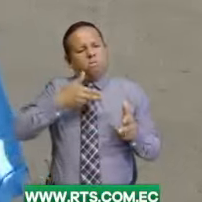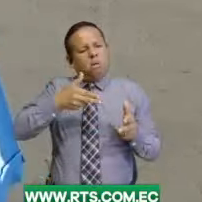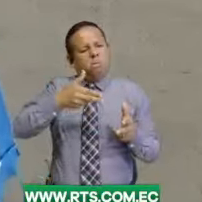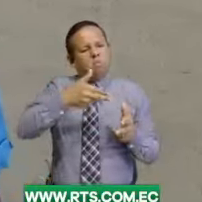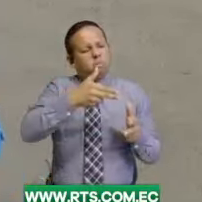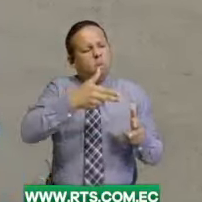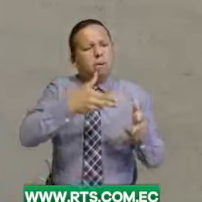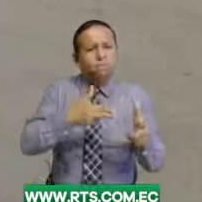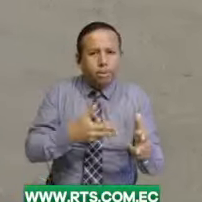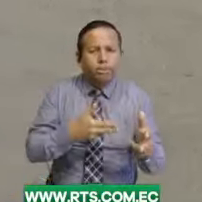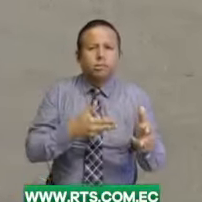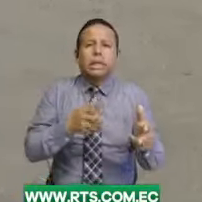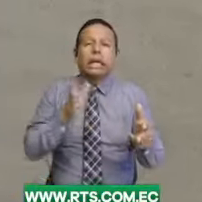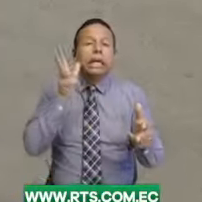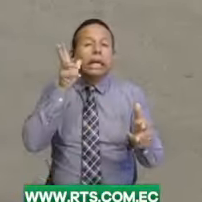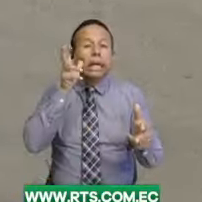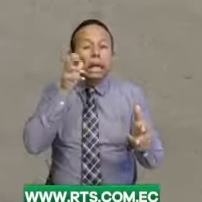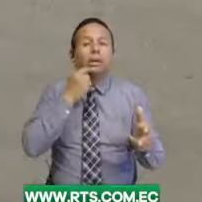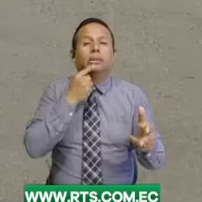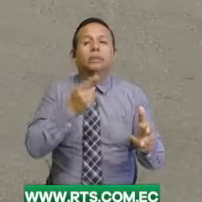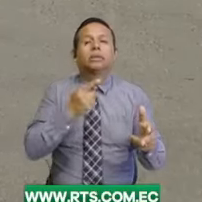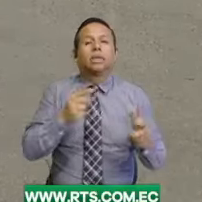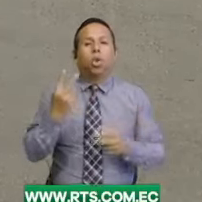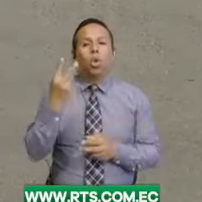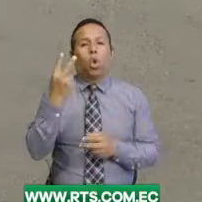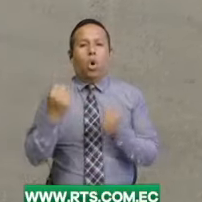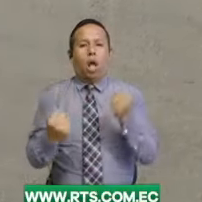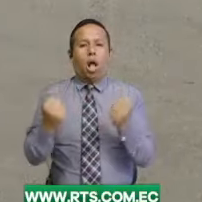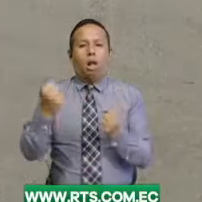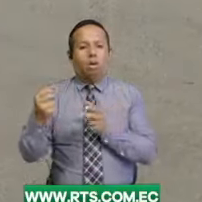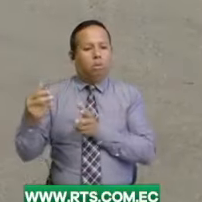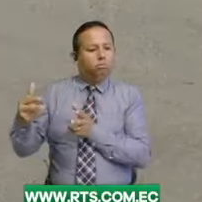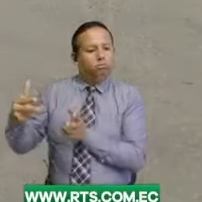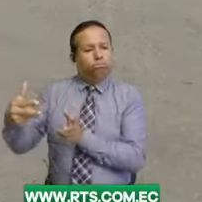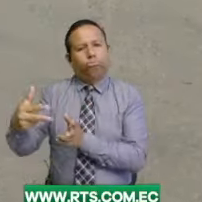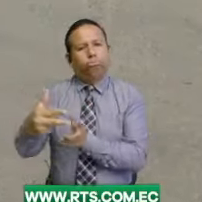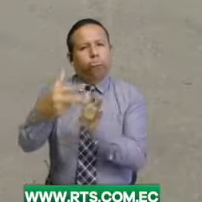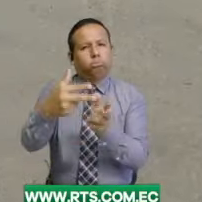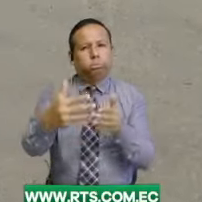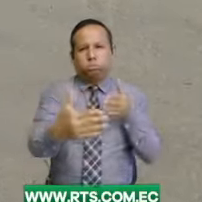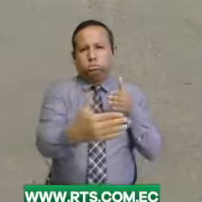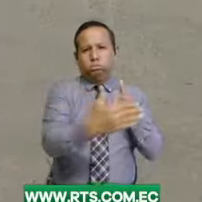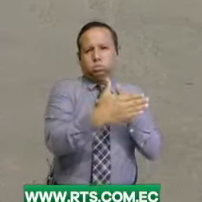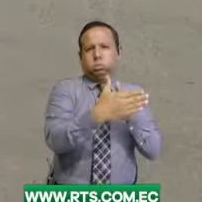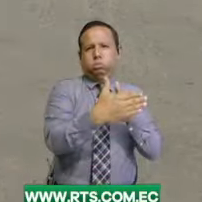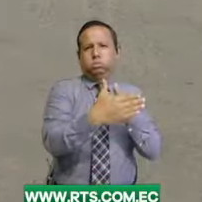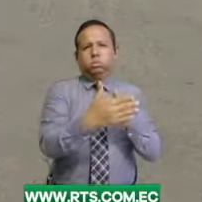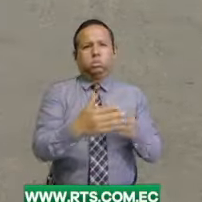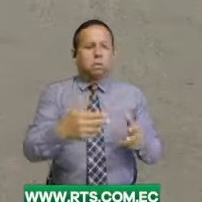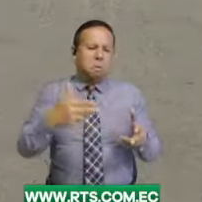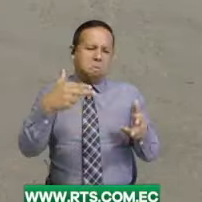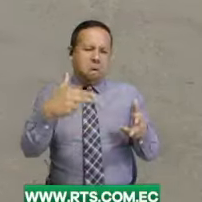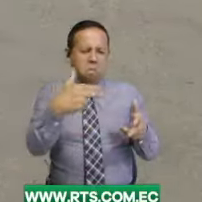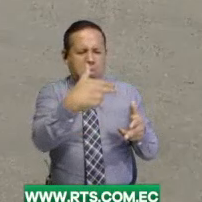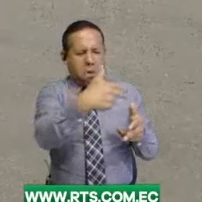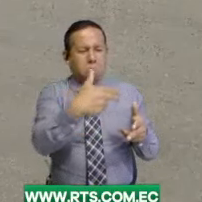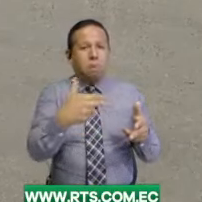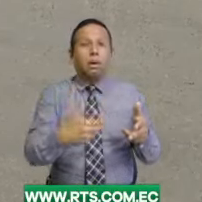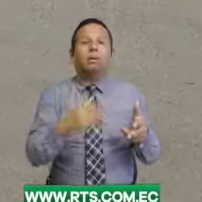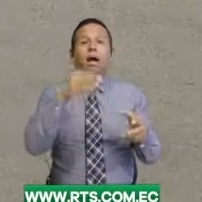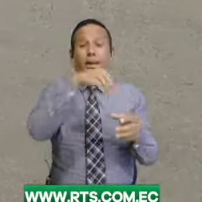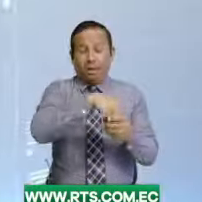Aparentemente existieron dos vehículos que cerraron el paso de la furgoneta y acribillaron de forma directa a las personas que estaban